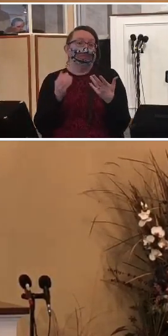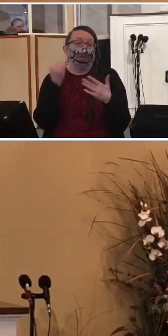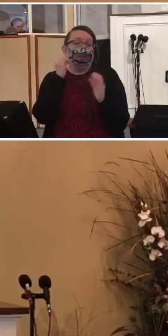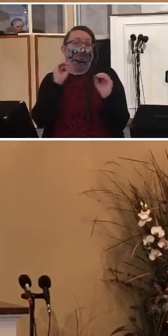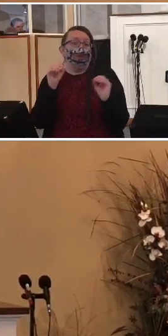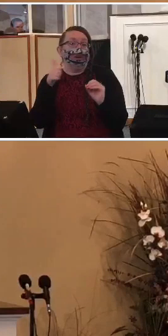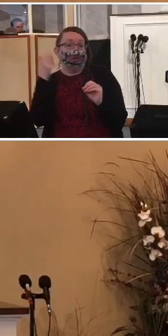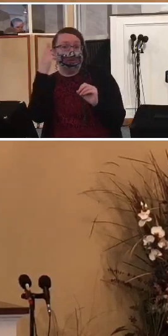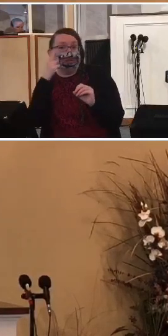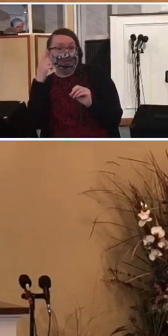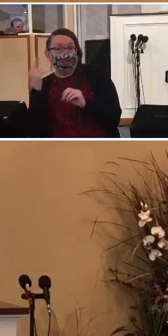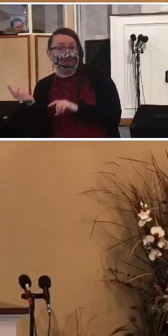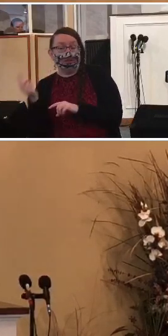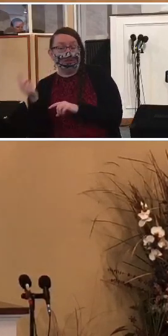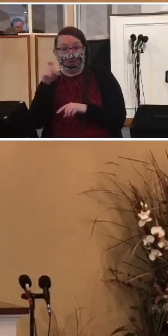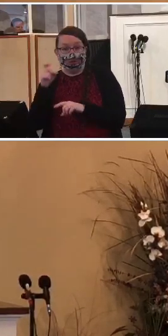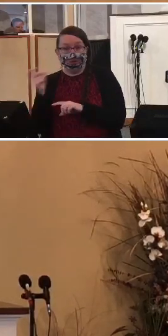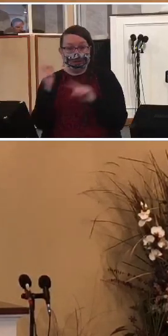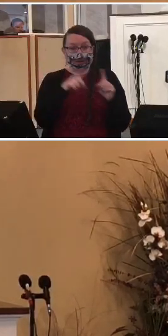ven y